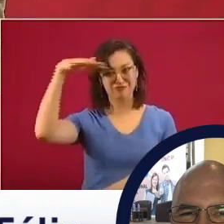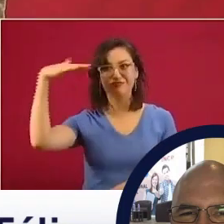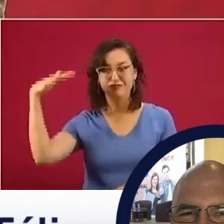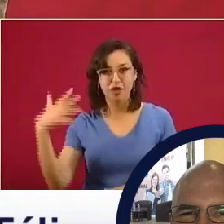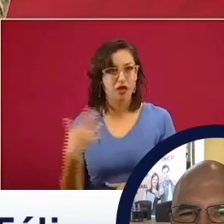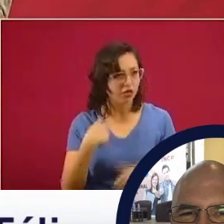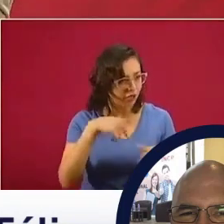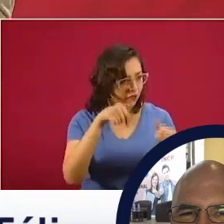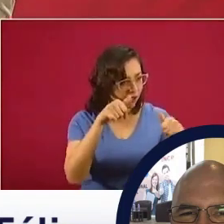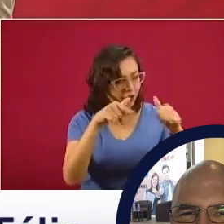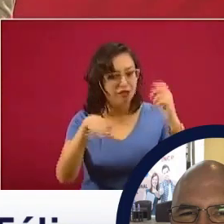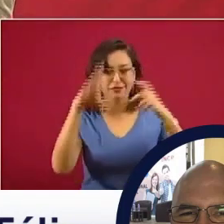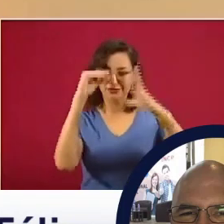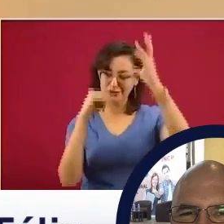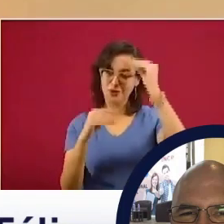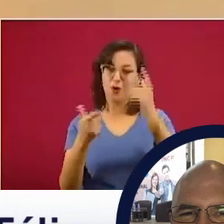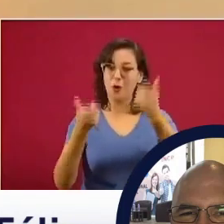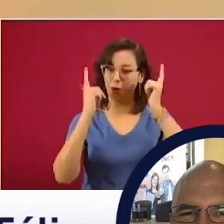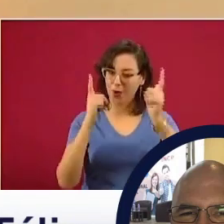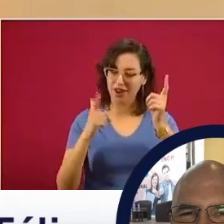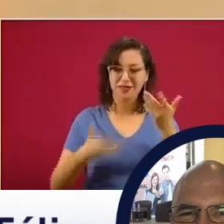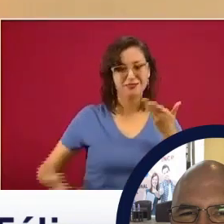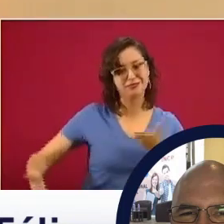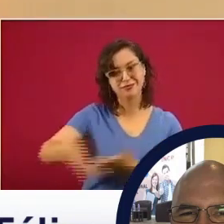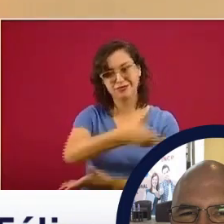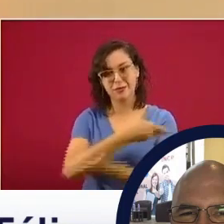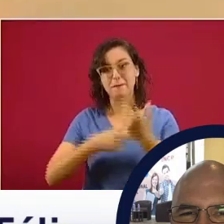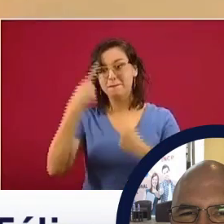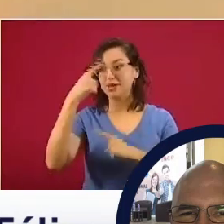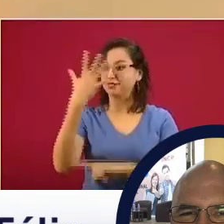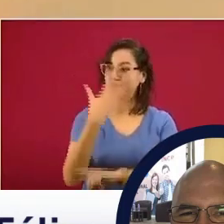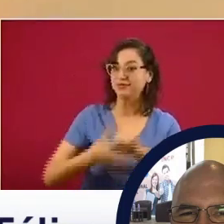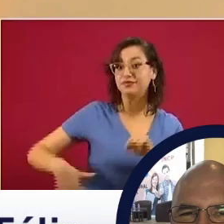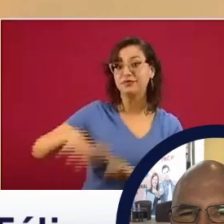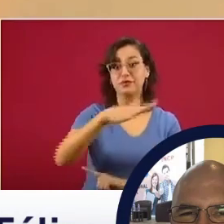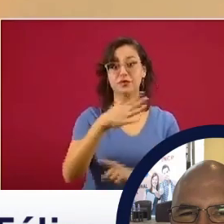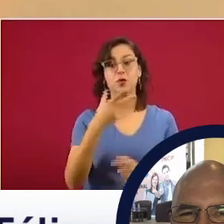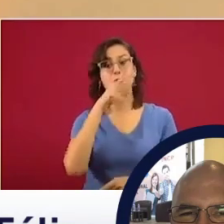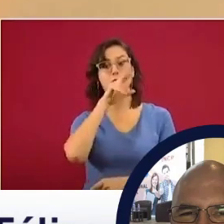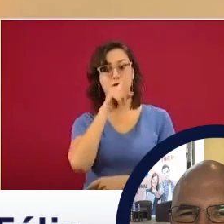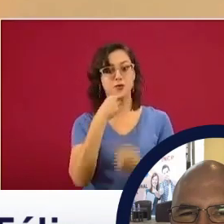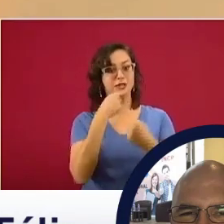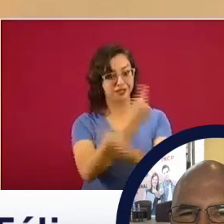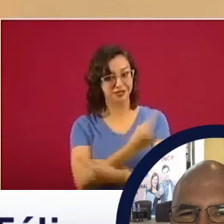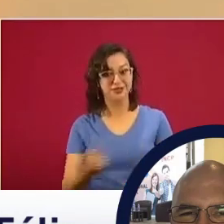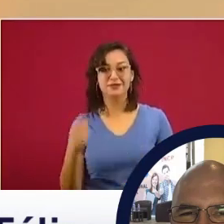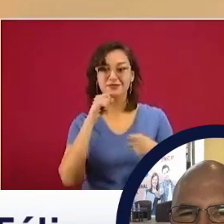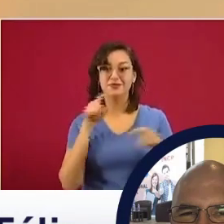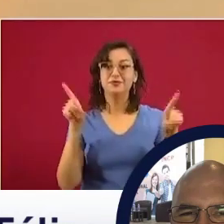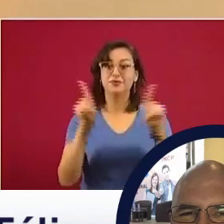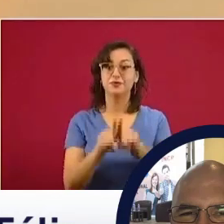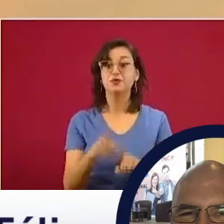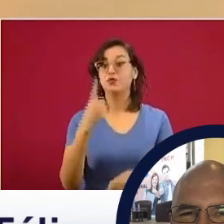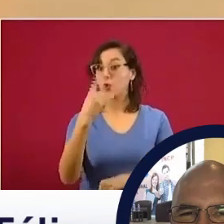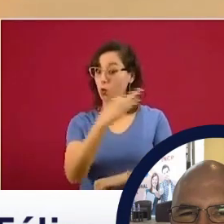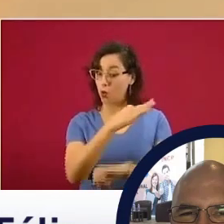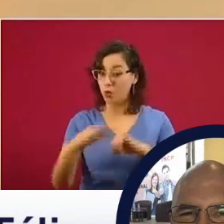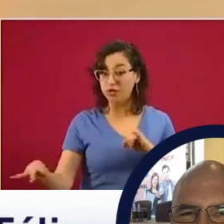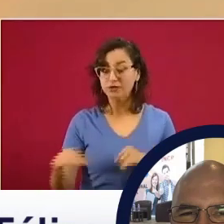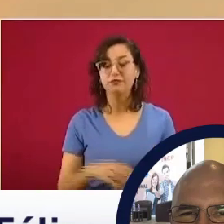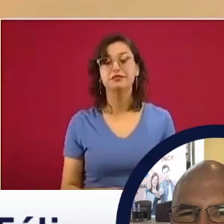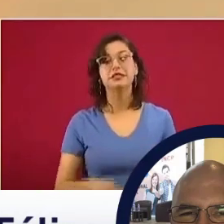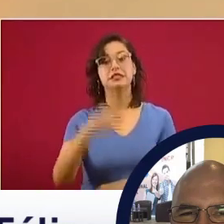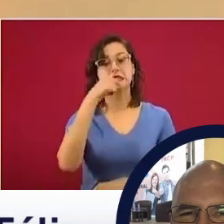muchos están pensando, ahorita que te escuchaba decir la palabra normal, es decir, vamos a regresar a la